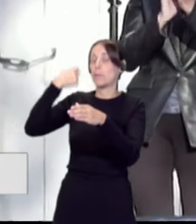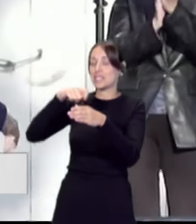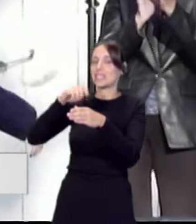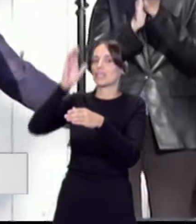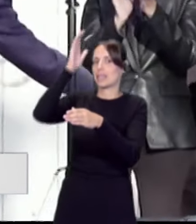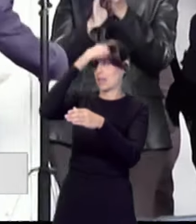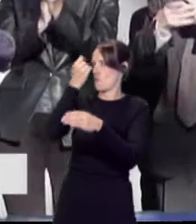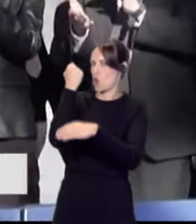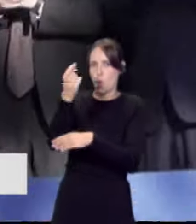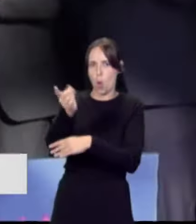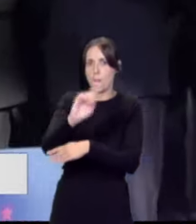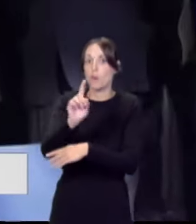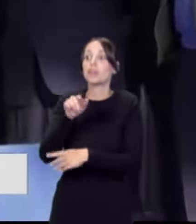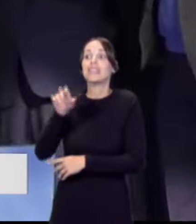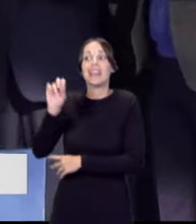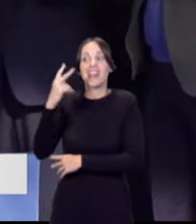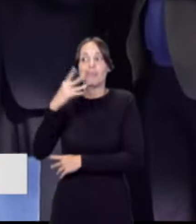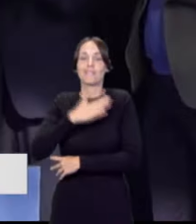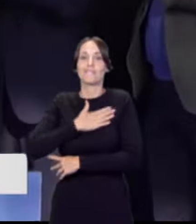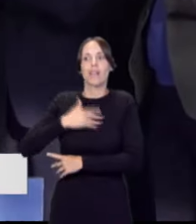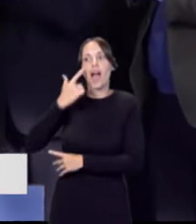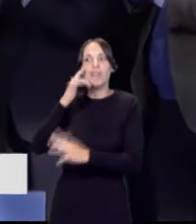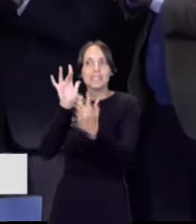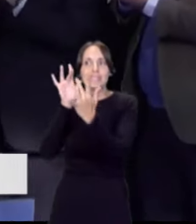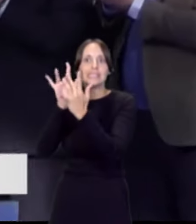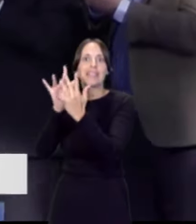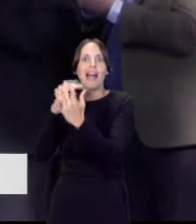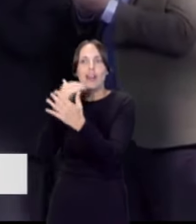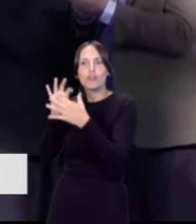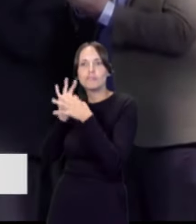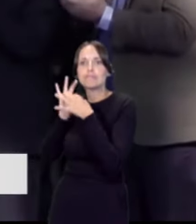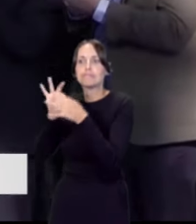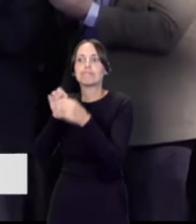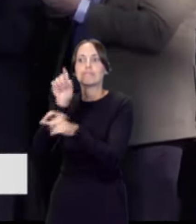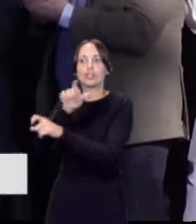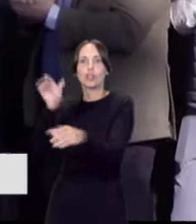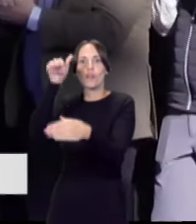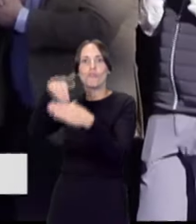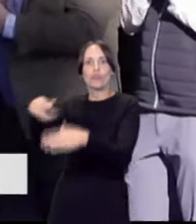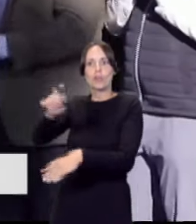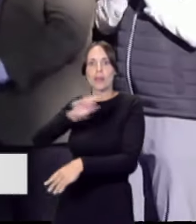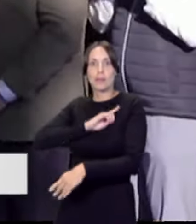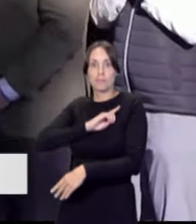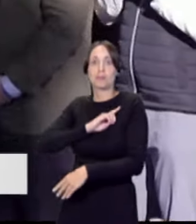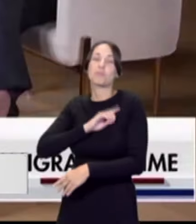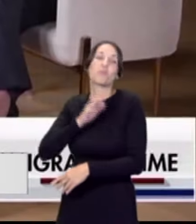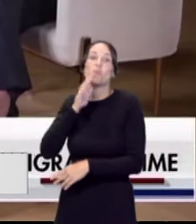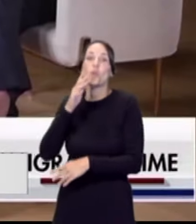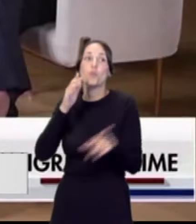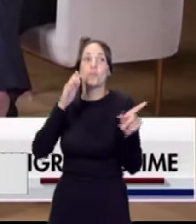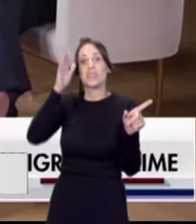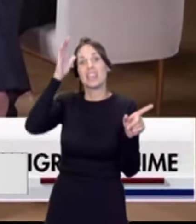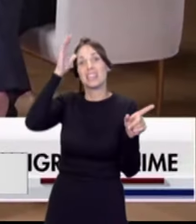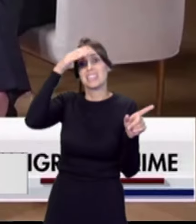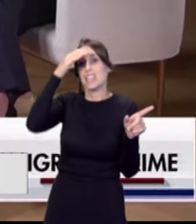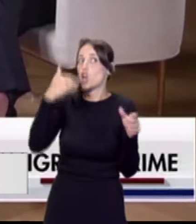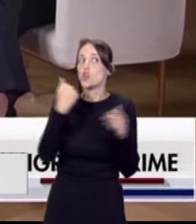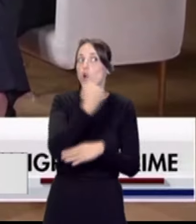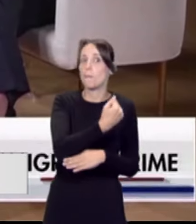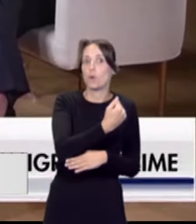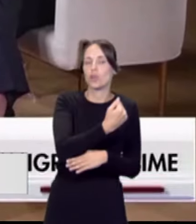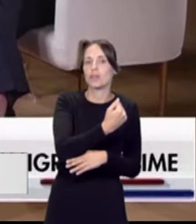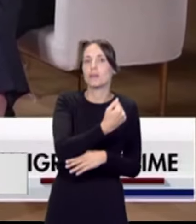Ella espera poder lograr establecer una conexión con estos votantes republicanos que no apoyan al exmandatario, pero